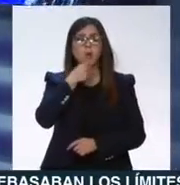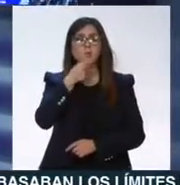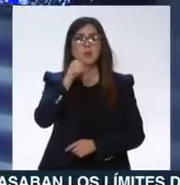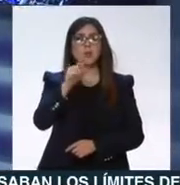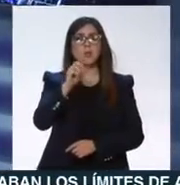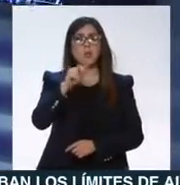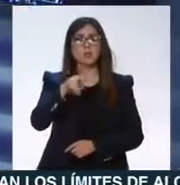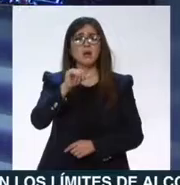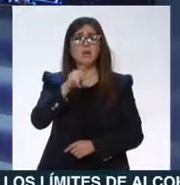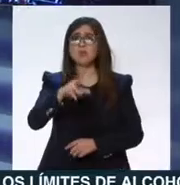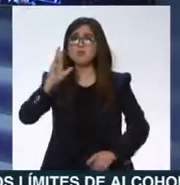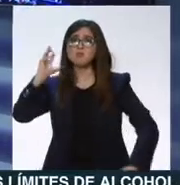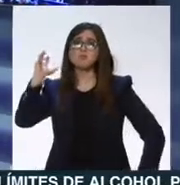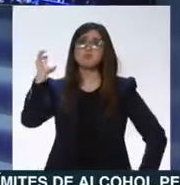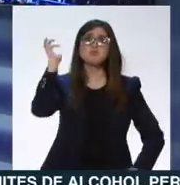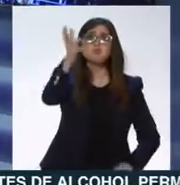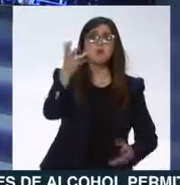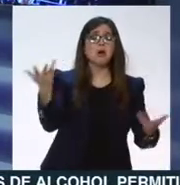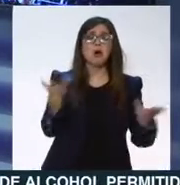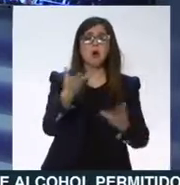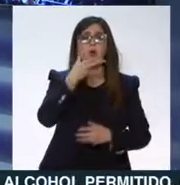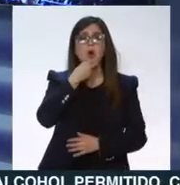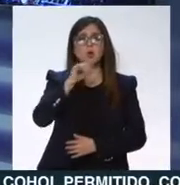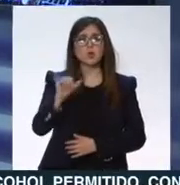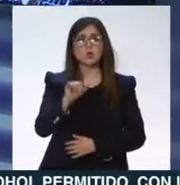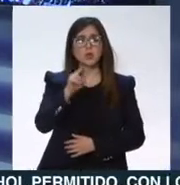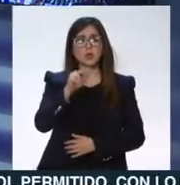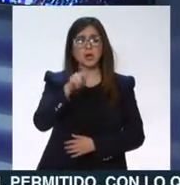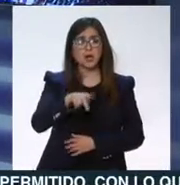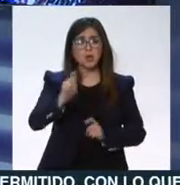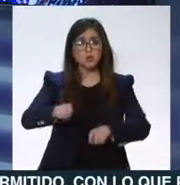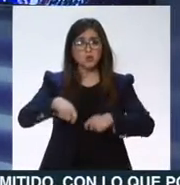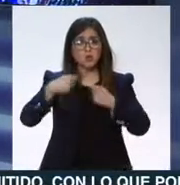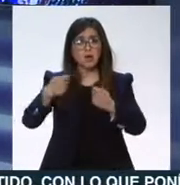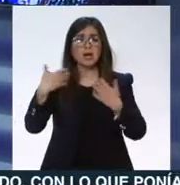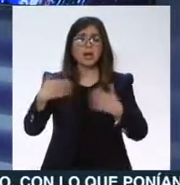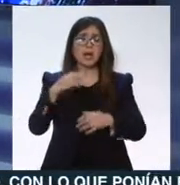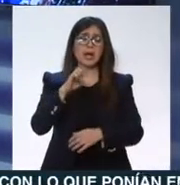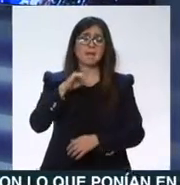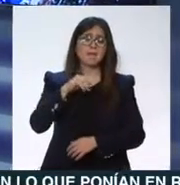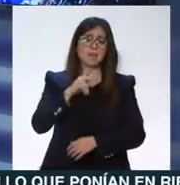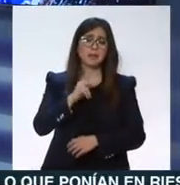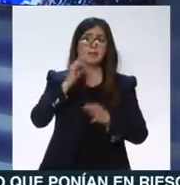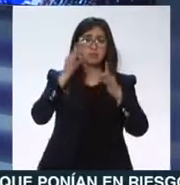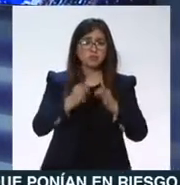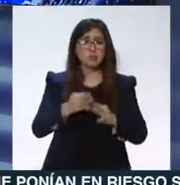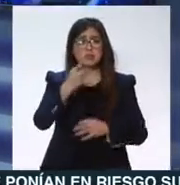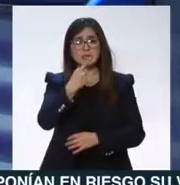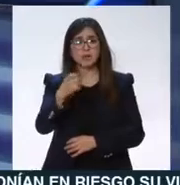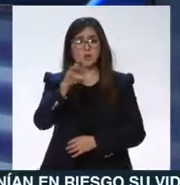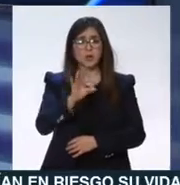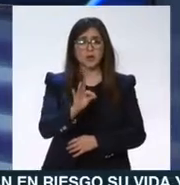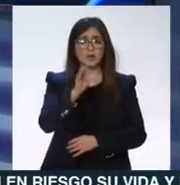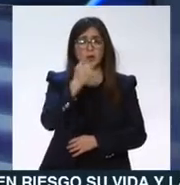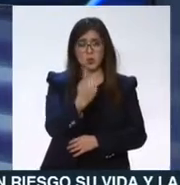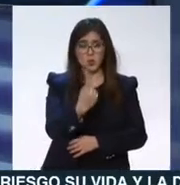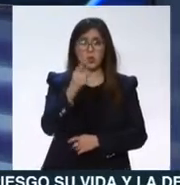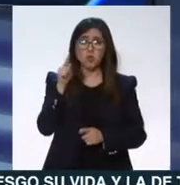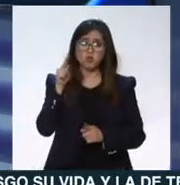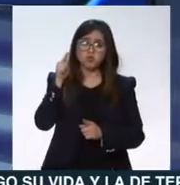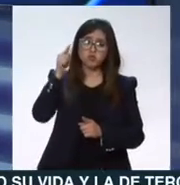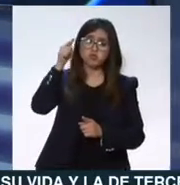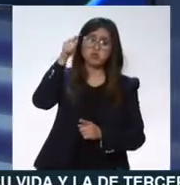generó ningún pase de anotación. Julian Edelman fue nombrado el MVP, 10 recepciones, 141 yardas, pero